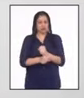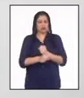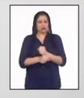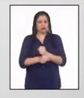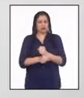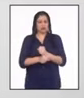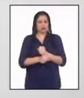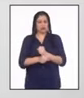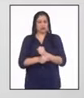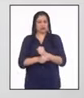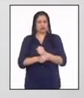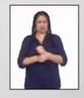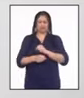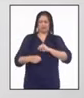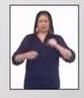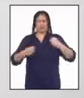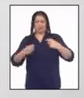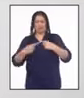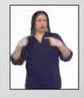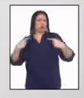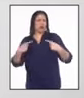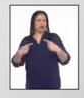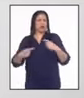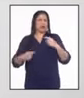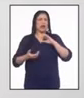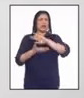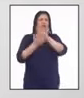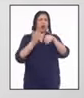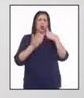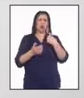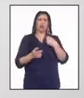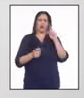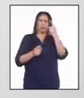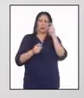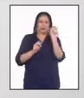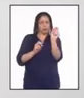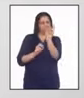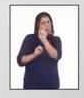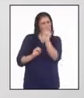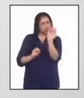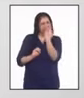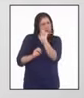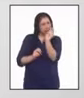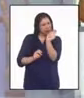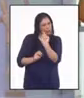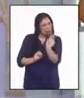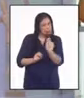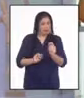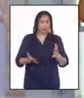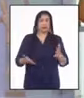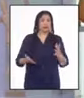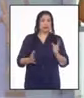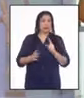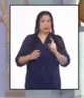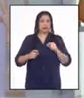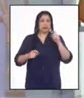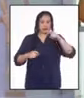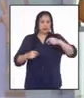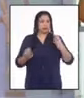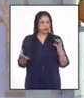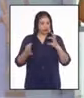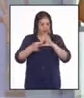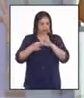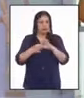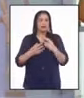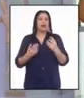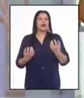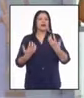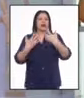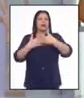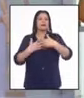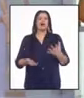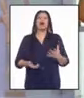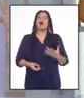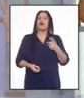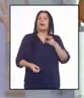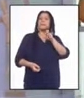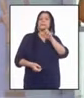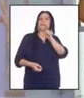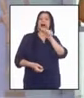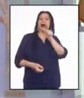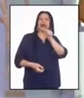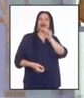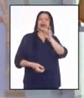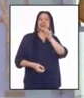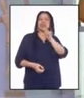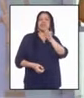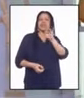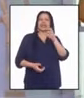resulte contradictoria a todo lo que se ha ido redactando dentro del texto. Patricia, de la ciudad de Lima, nos pregunta,